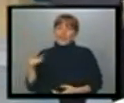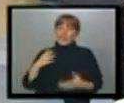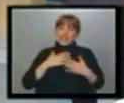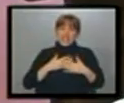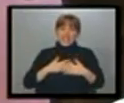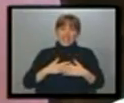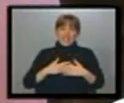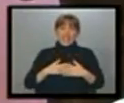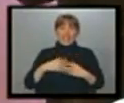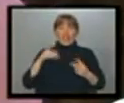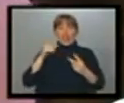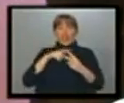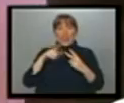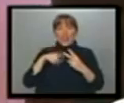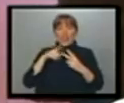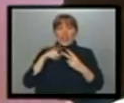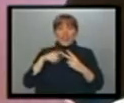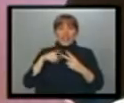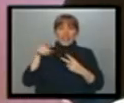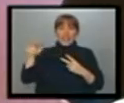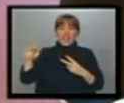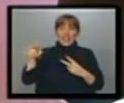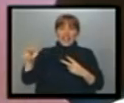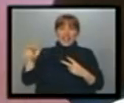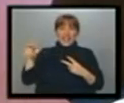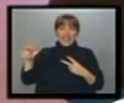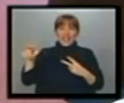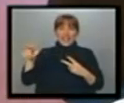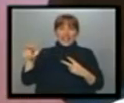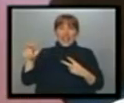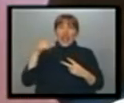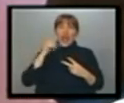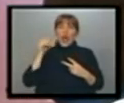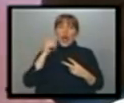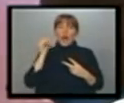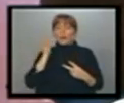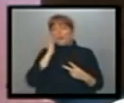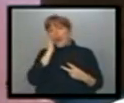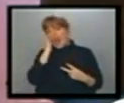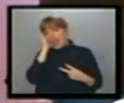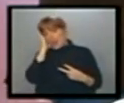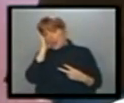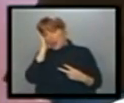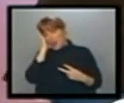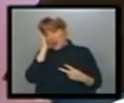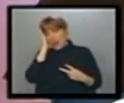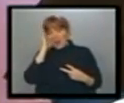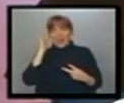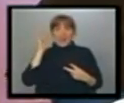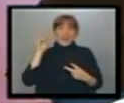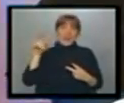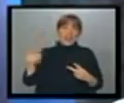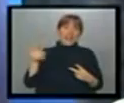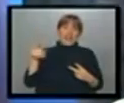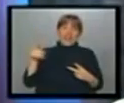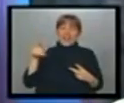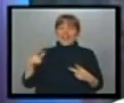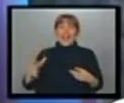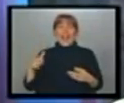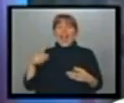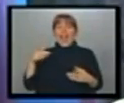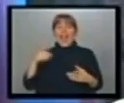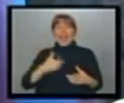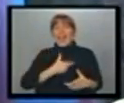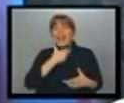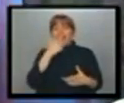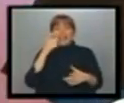tiene dos rostros, quiero que los compare. Este es el rostro de un hombre que duerme sin calefacción para ahorrar gas.